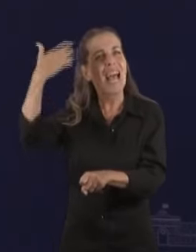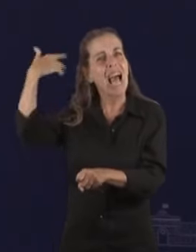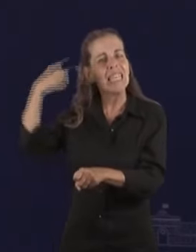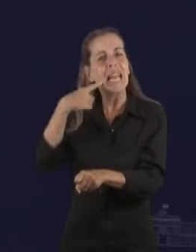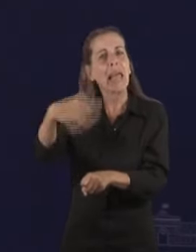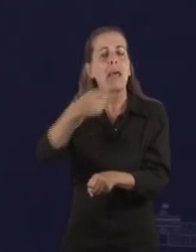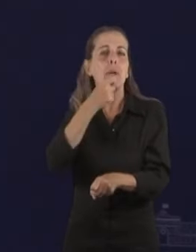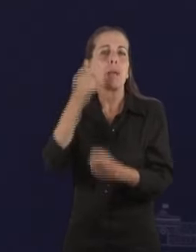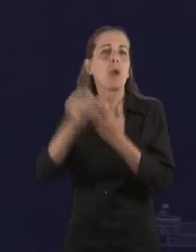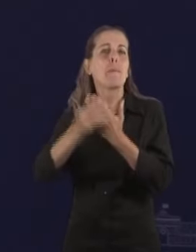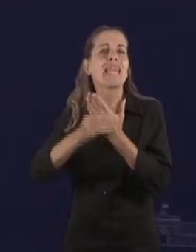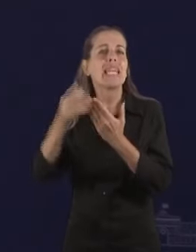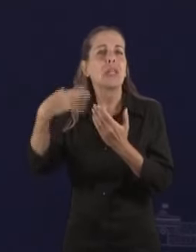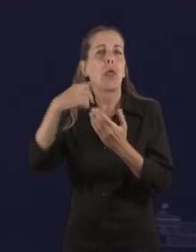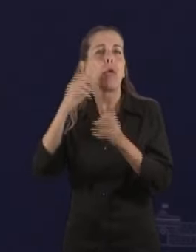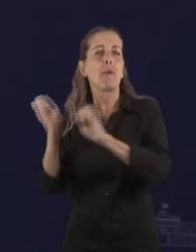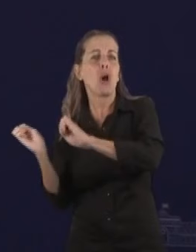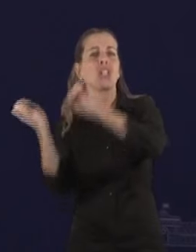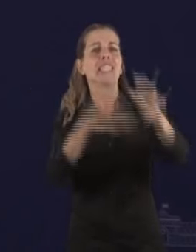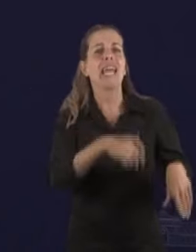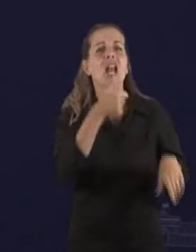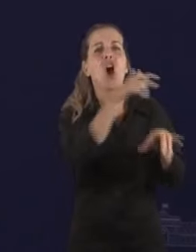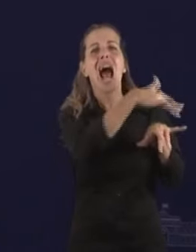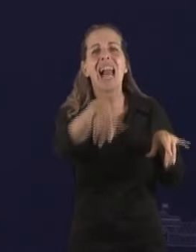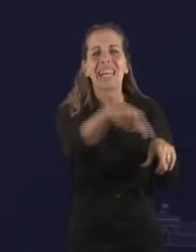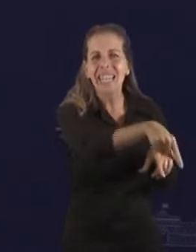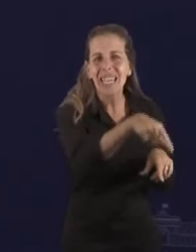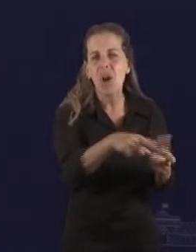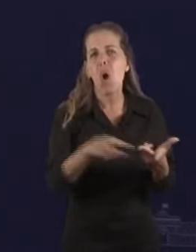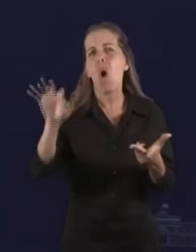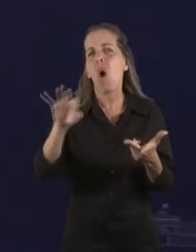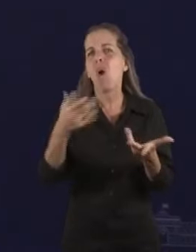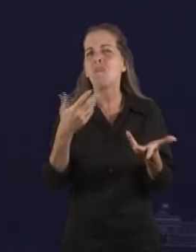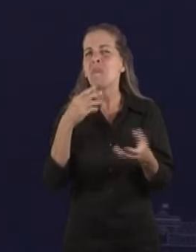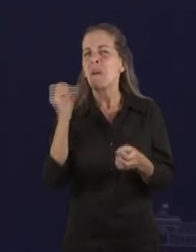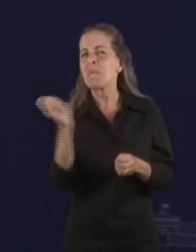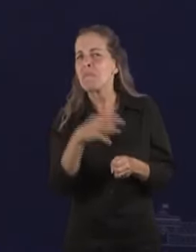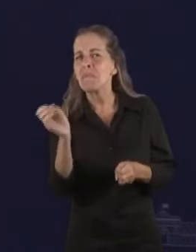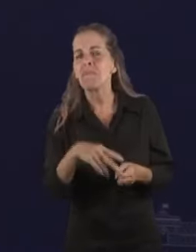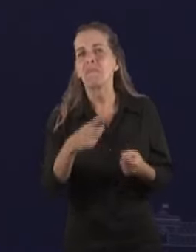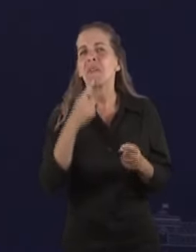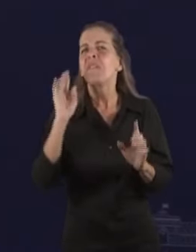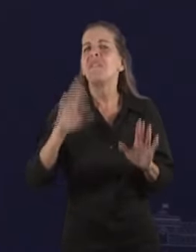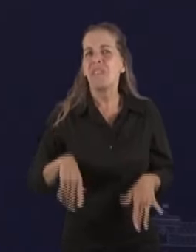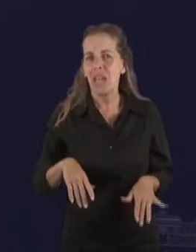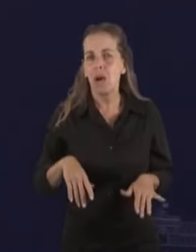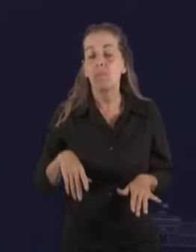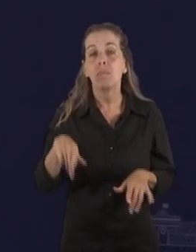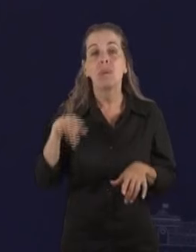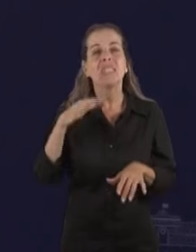a empresarios, que en definitiva son los que aportan valor y dan trabajo, pero por supuesto que también entendemos que estas